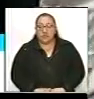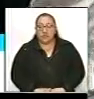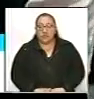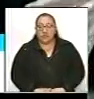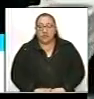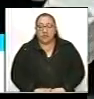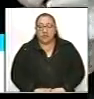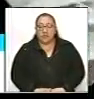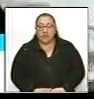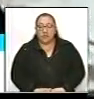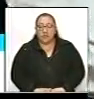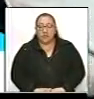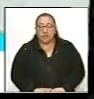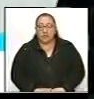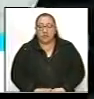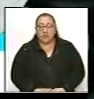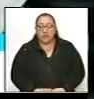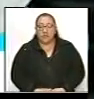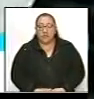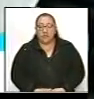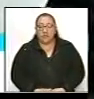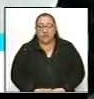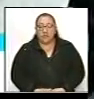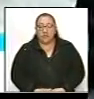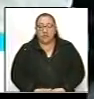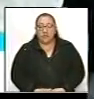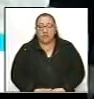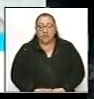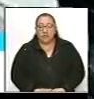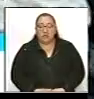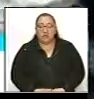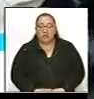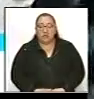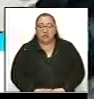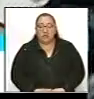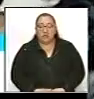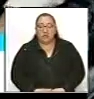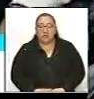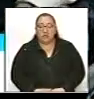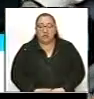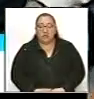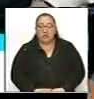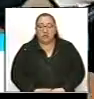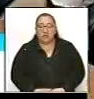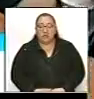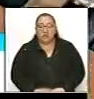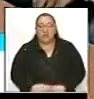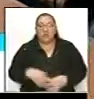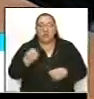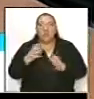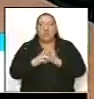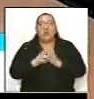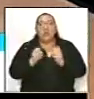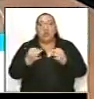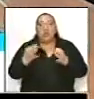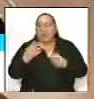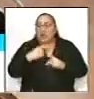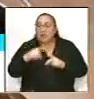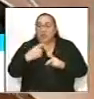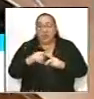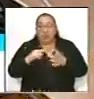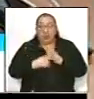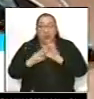Muchas gracias al representante del Ministerio de Justicia y Derechos Humanos. Creo que ha abordado varios de los